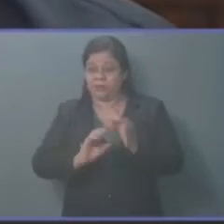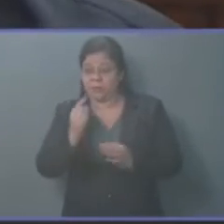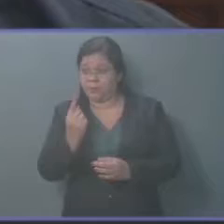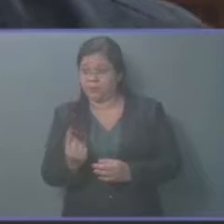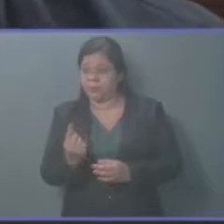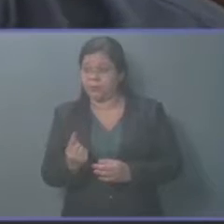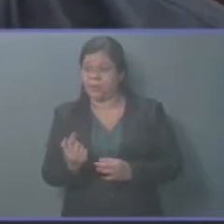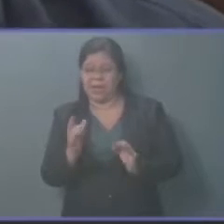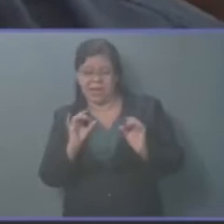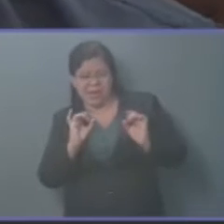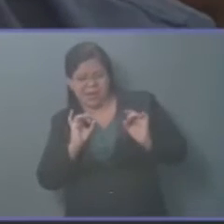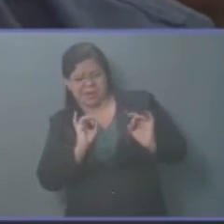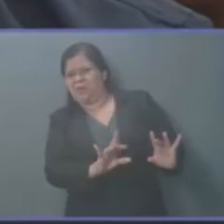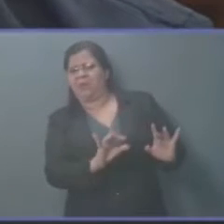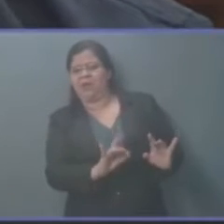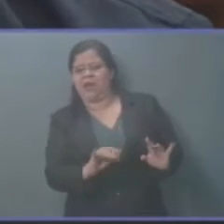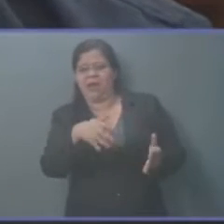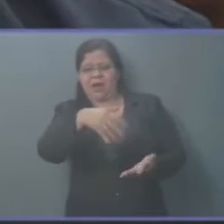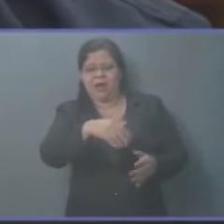este primer órgano de Estado.